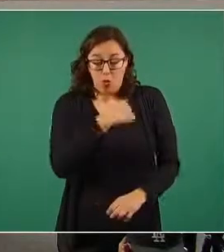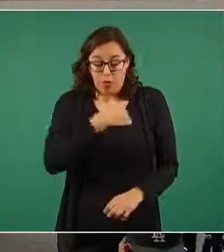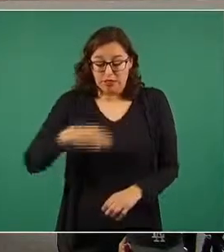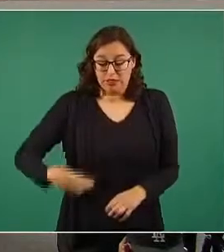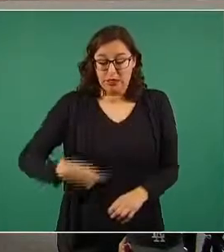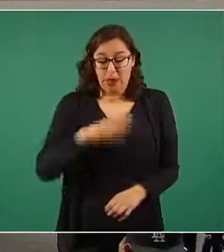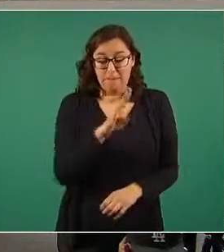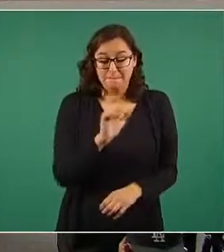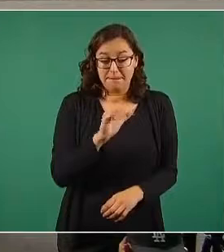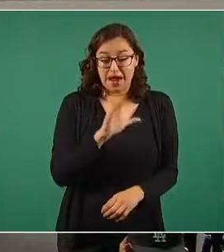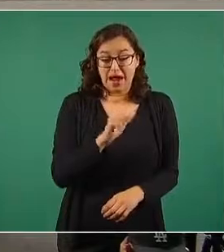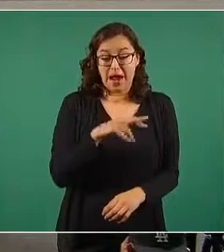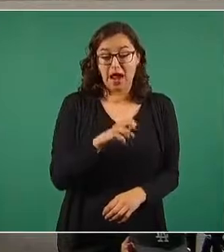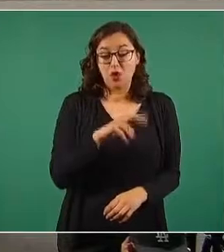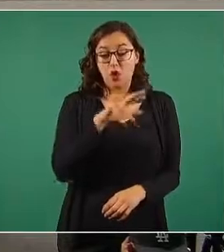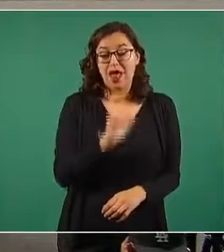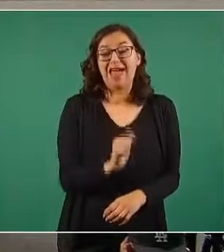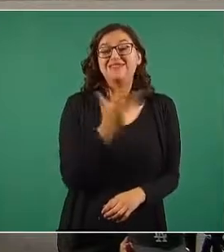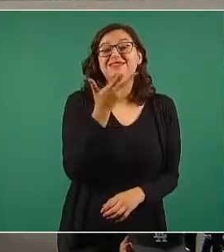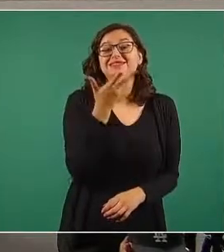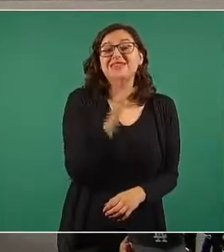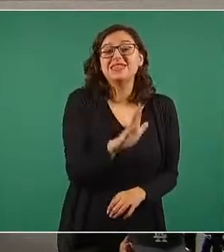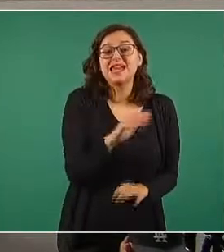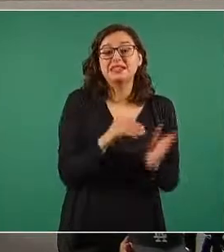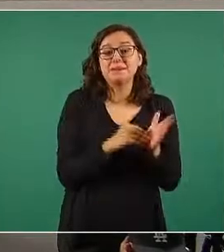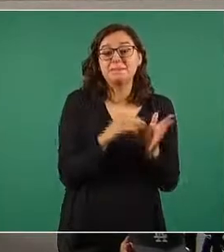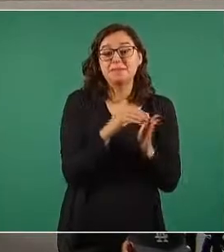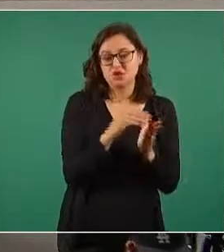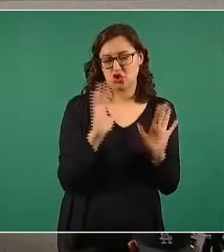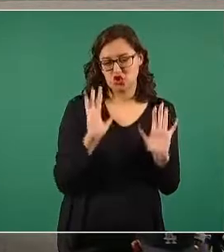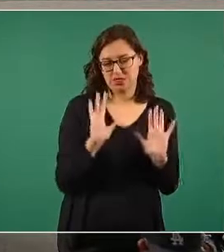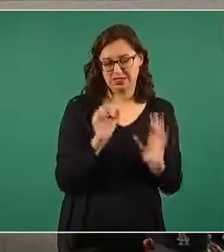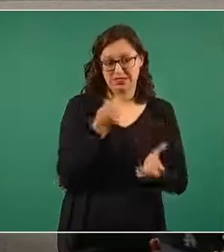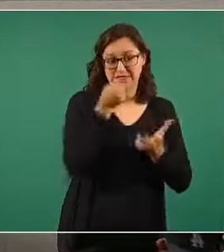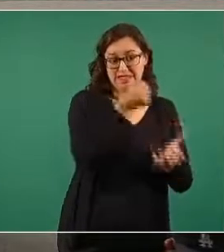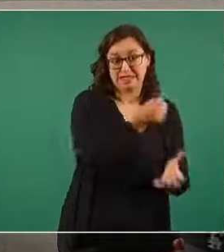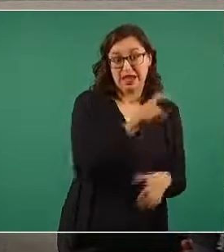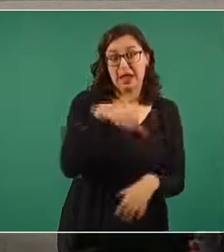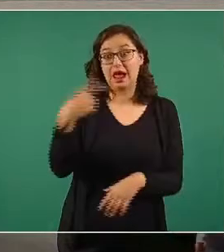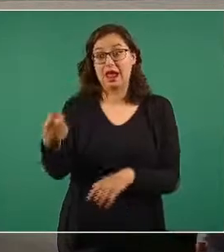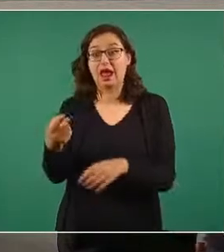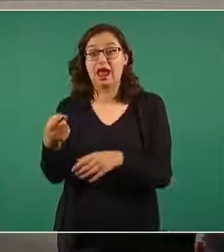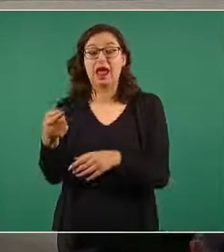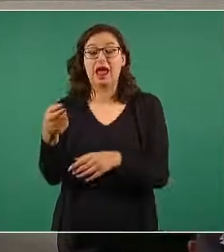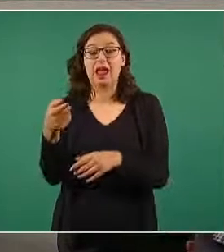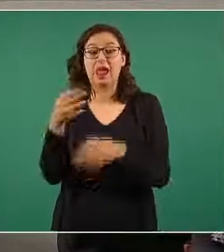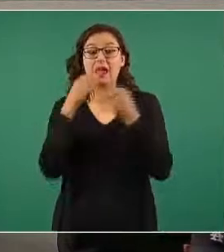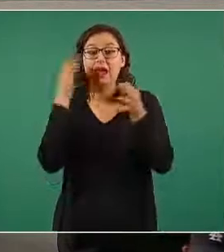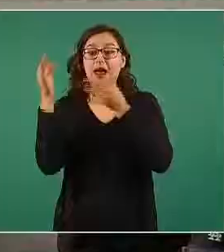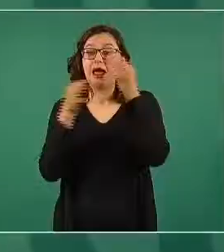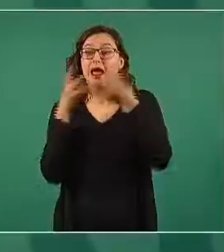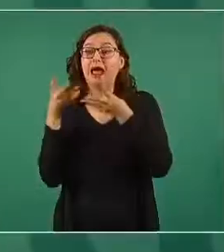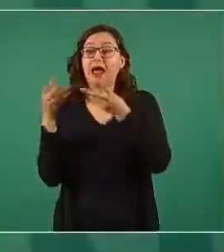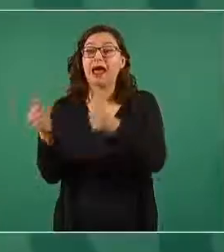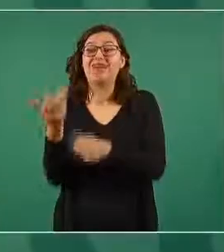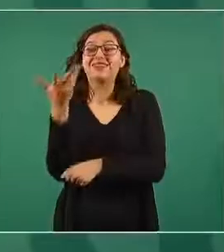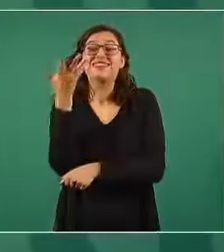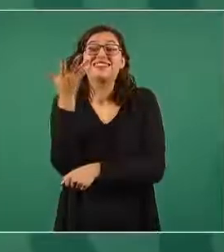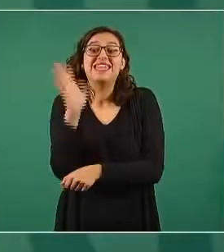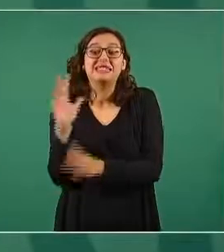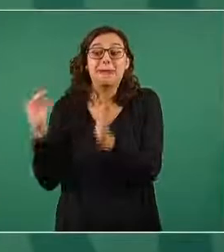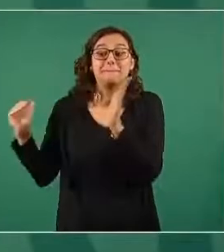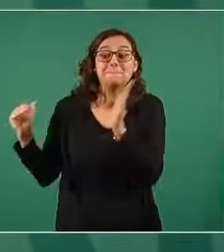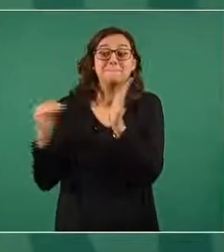como 10 millones. 10 millones, sí, eso. Sí, aquí estamos hablando de 10,000 millones. Oh, sí, entendía, 10 millones.